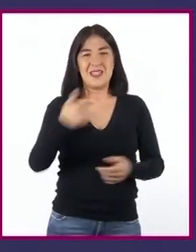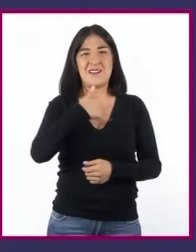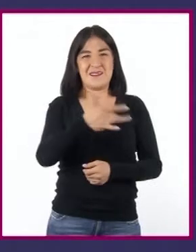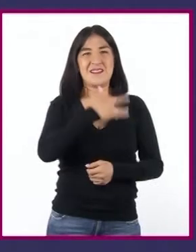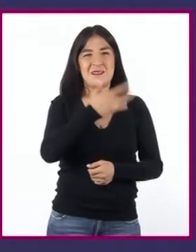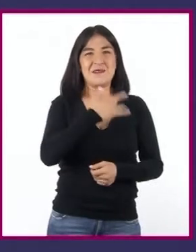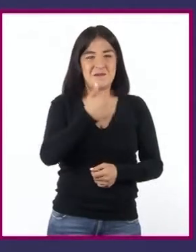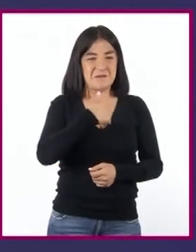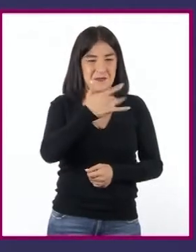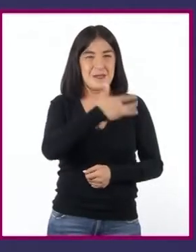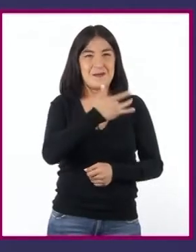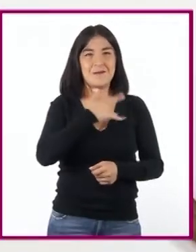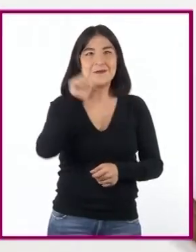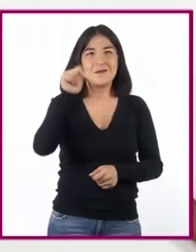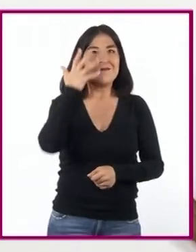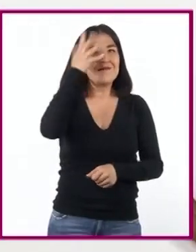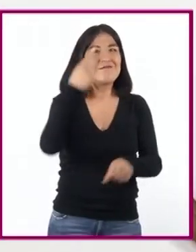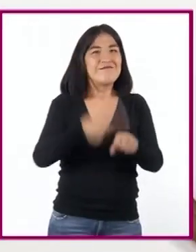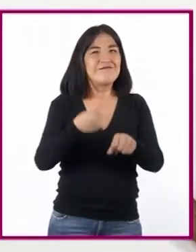Siento que mi corazón se va a enfermar.